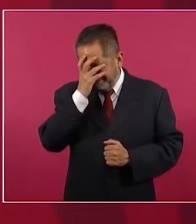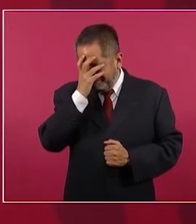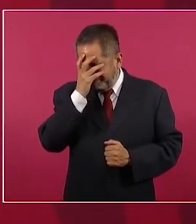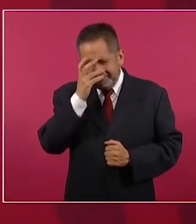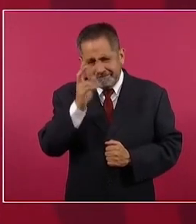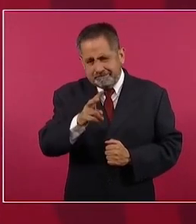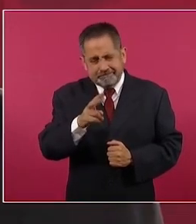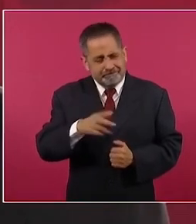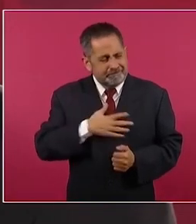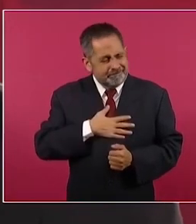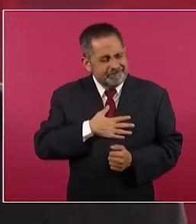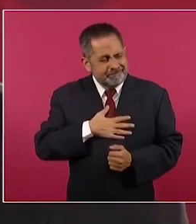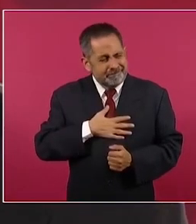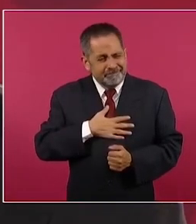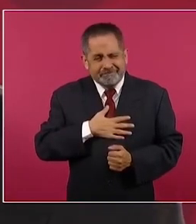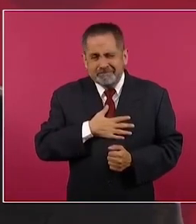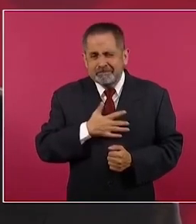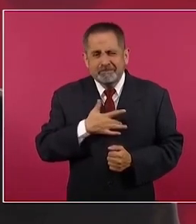y duele